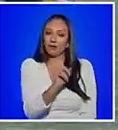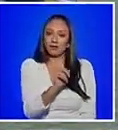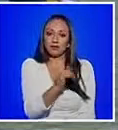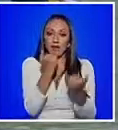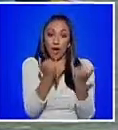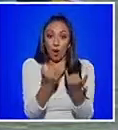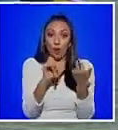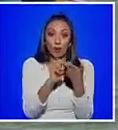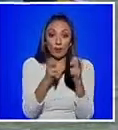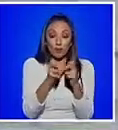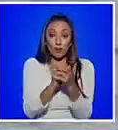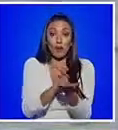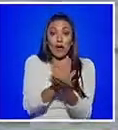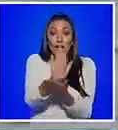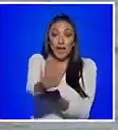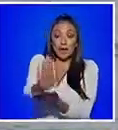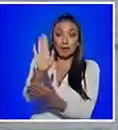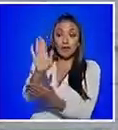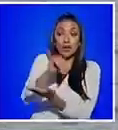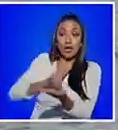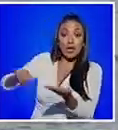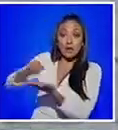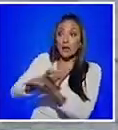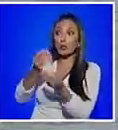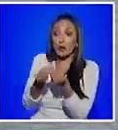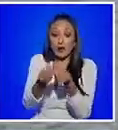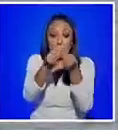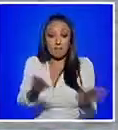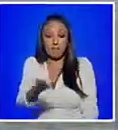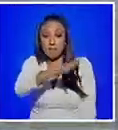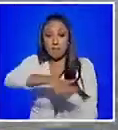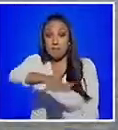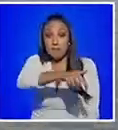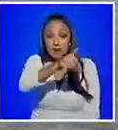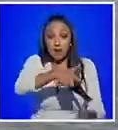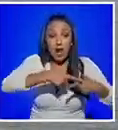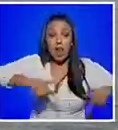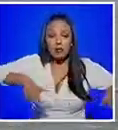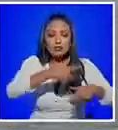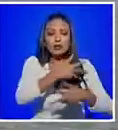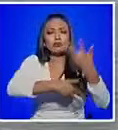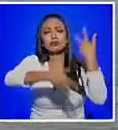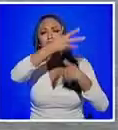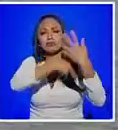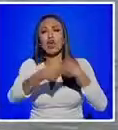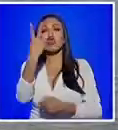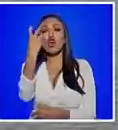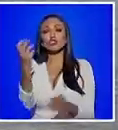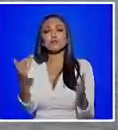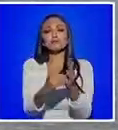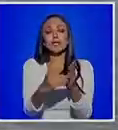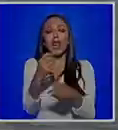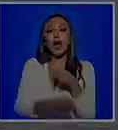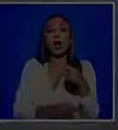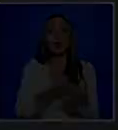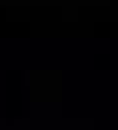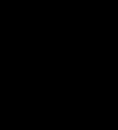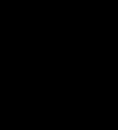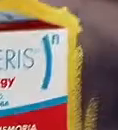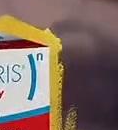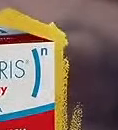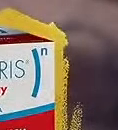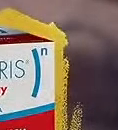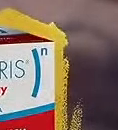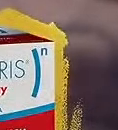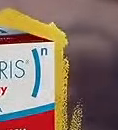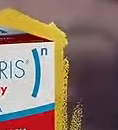desafío es evitar que Imbabura pierda esta mítica laguna de origen glaciar, formada hace más de 12.000 años.